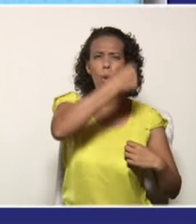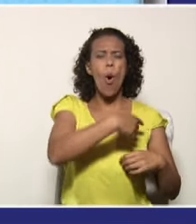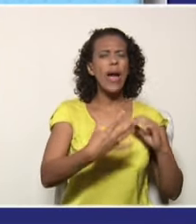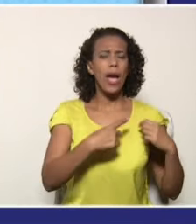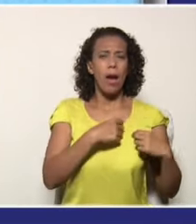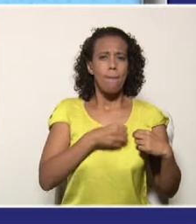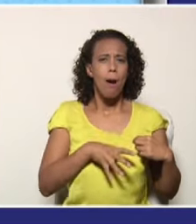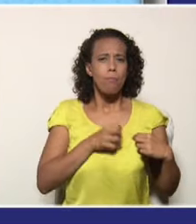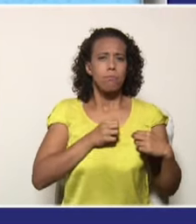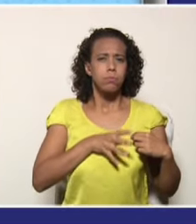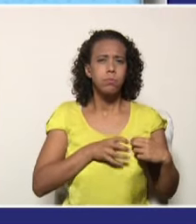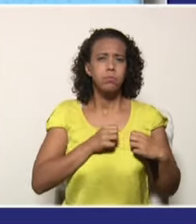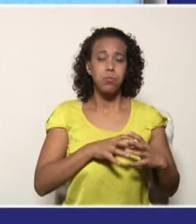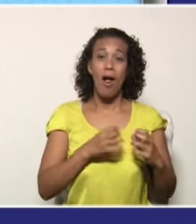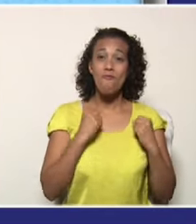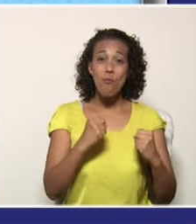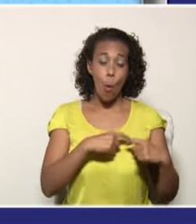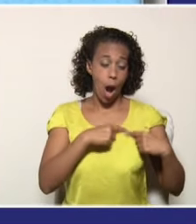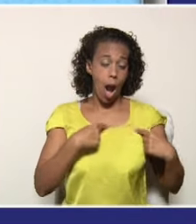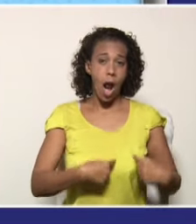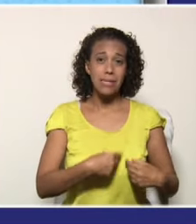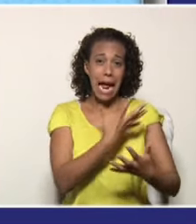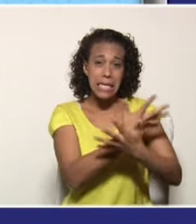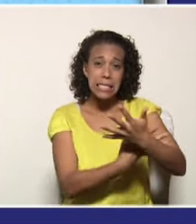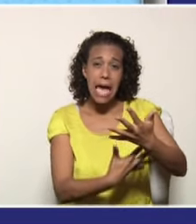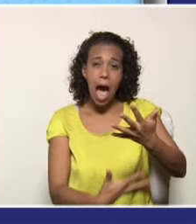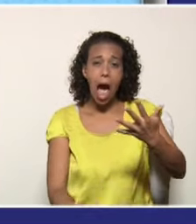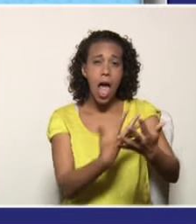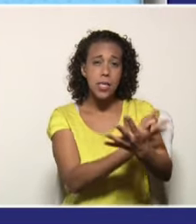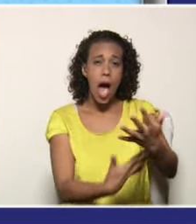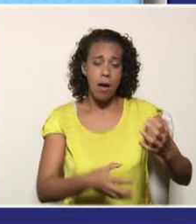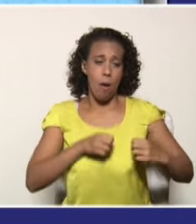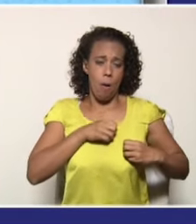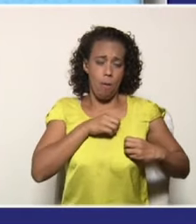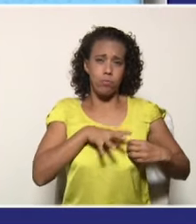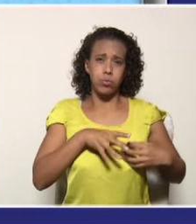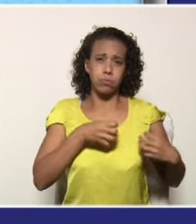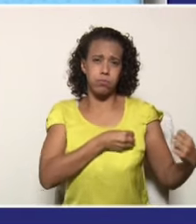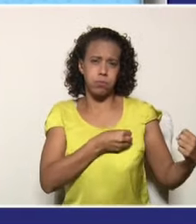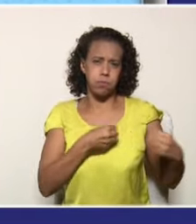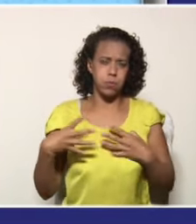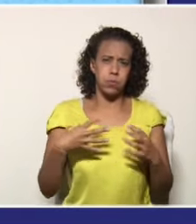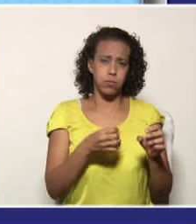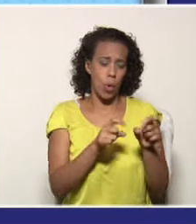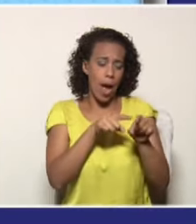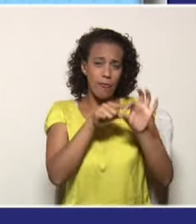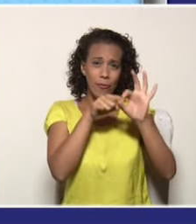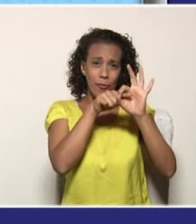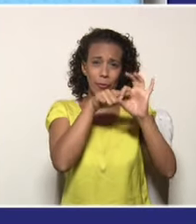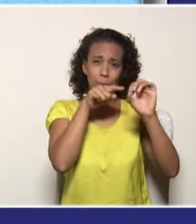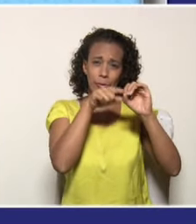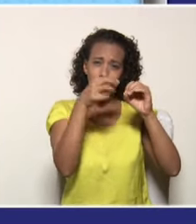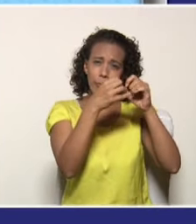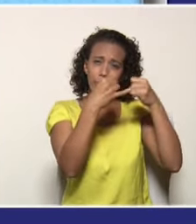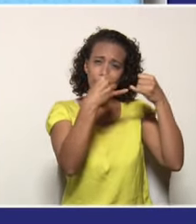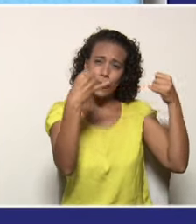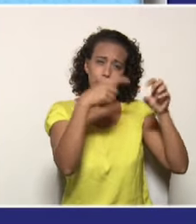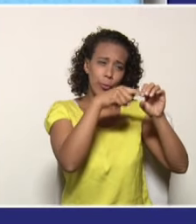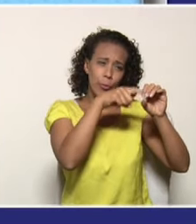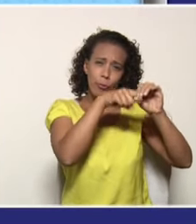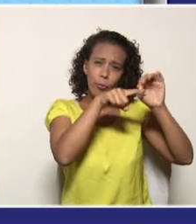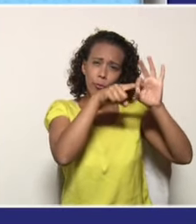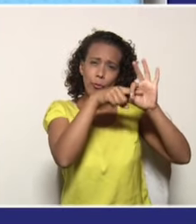arterial? Es la fuerza que ejerce la sangre al empujar contra las paredes de las arterias, cada vez que el